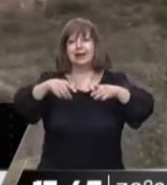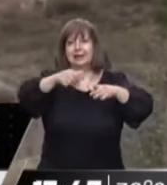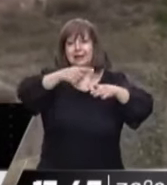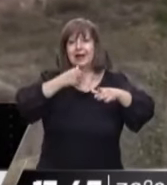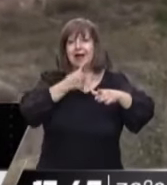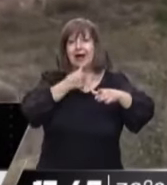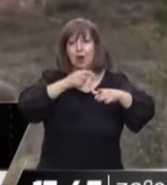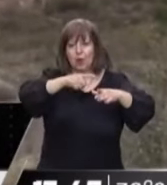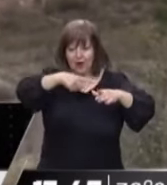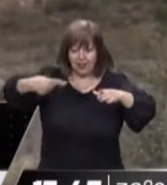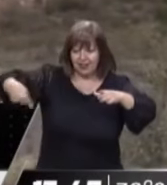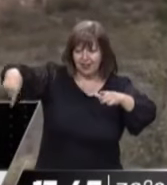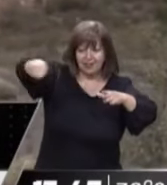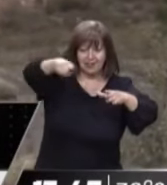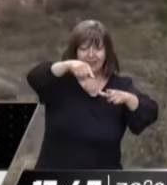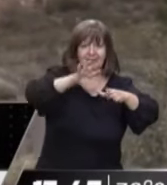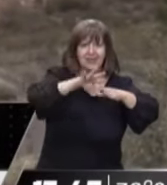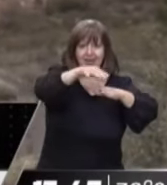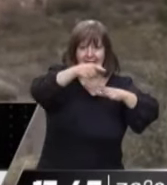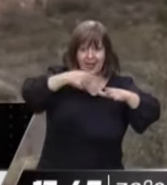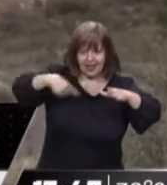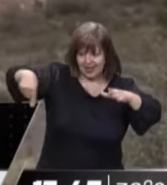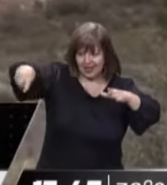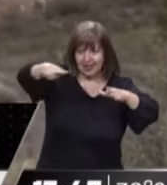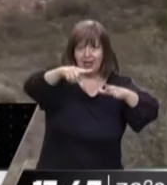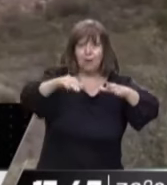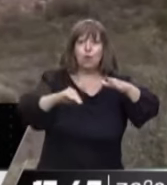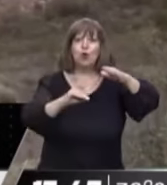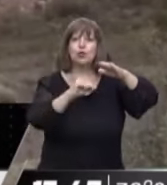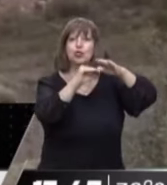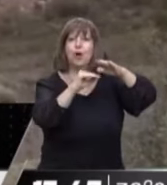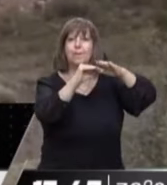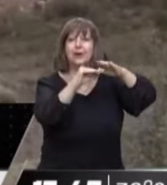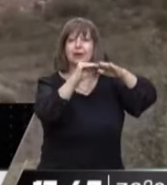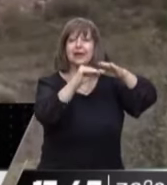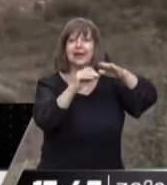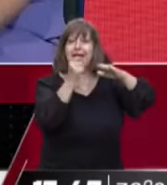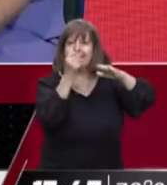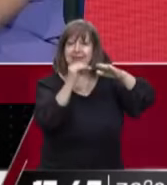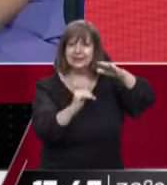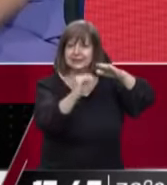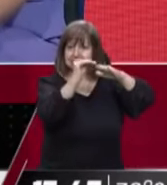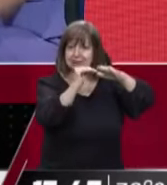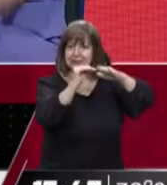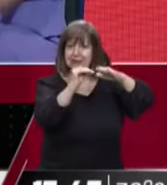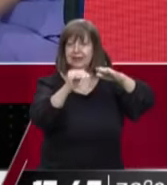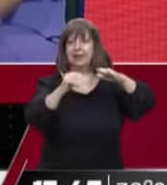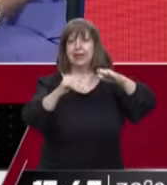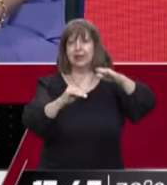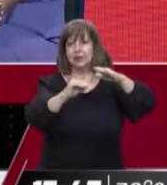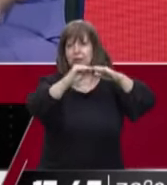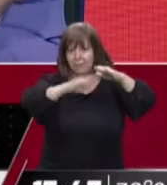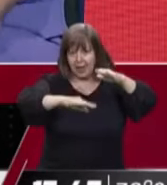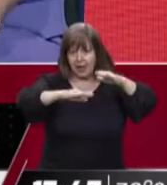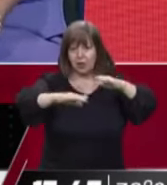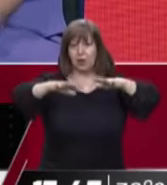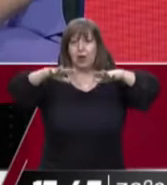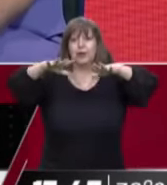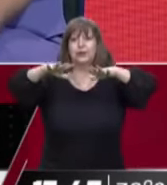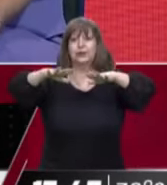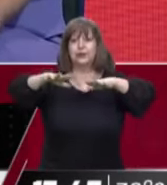nivel ese pico máximo que se había alcanzado en este último tiempo Juan Quiero agregar un detalle que me parece interesante para hacer prevención antes de